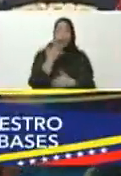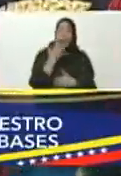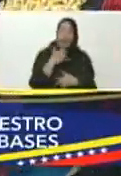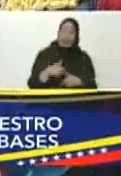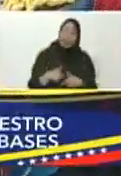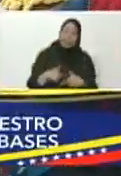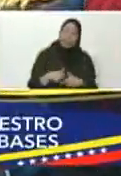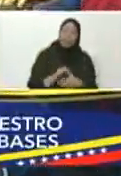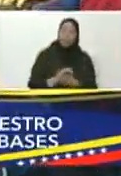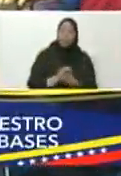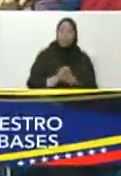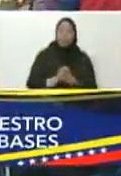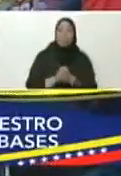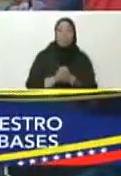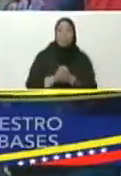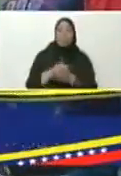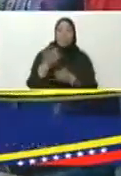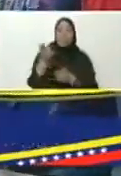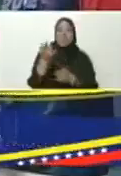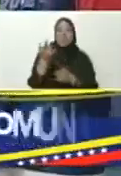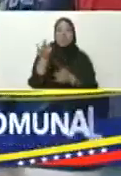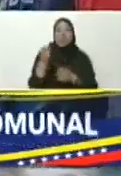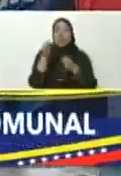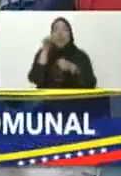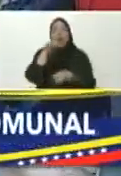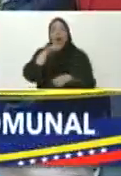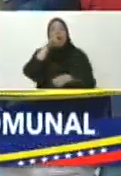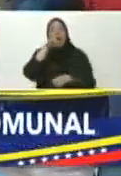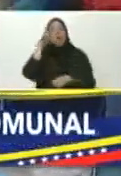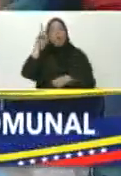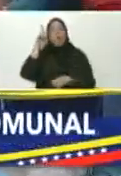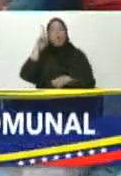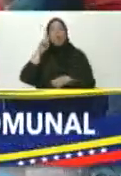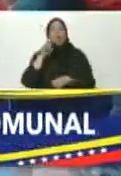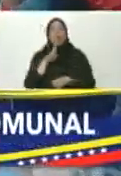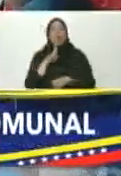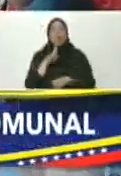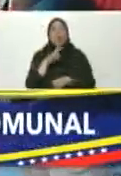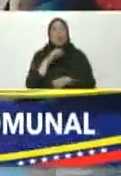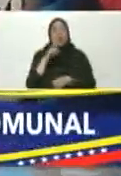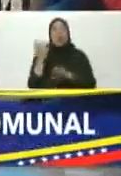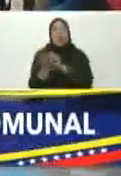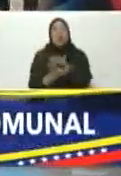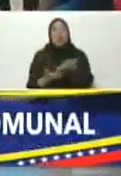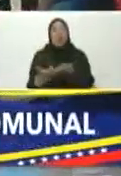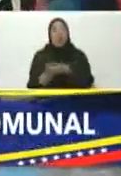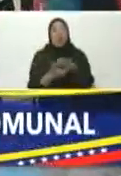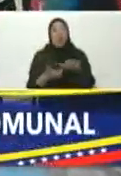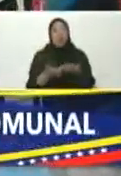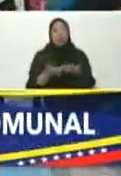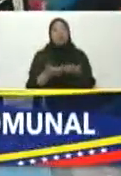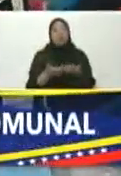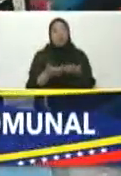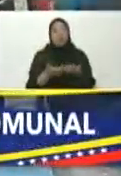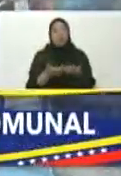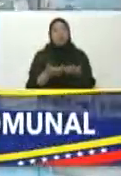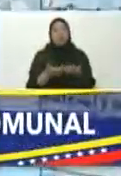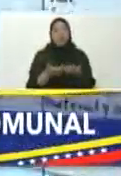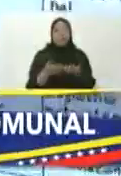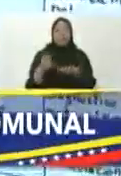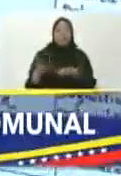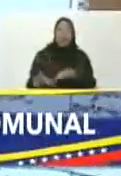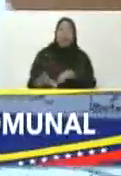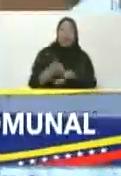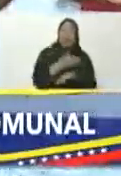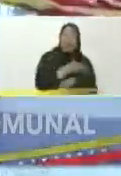Tercer tema, el colapso de la red de colectores de aguas servidas. ¿Cómo es eso? Cuéntame. Pero debido a la gestión implementada por el